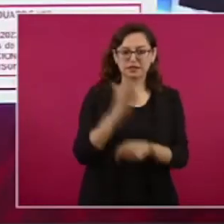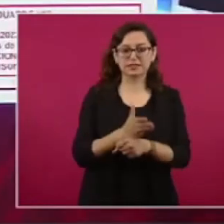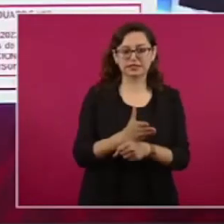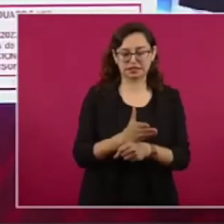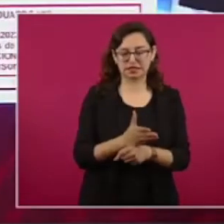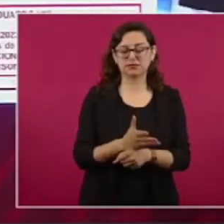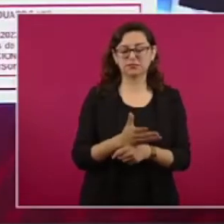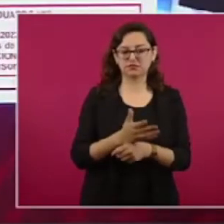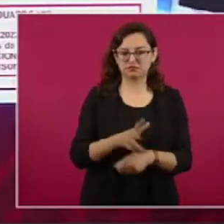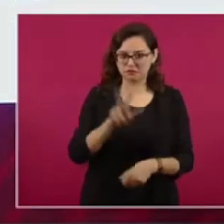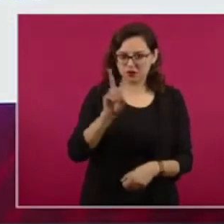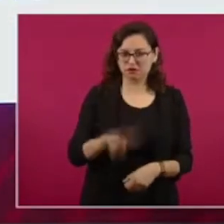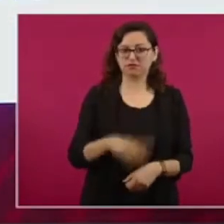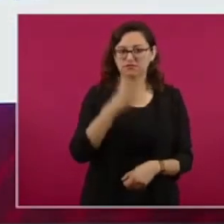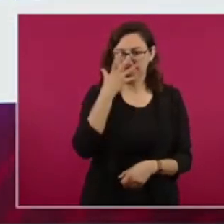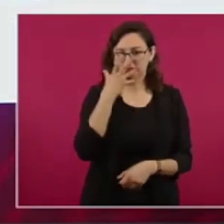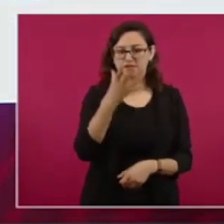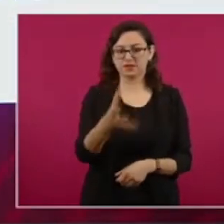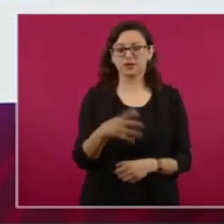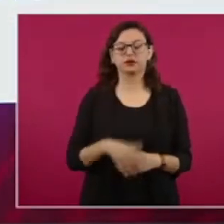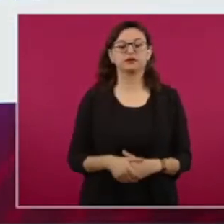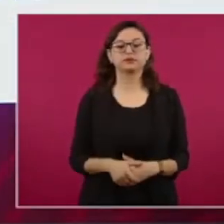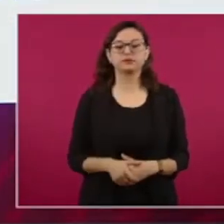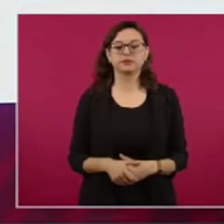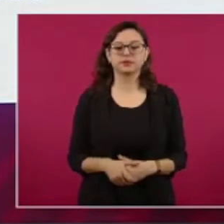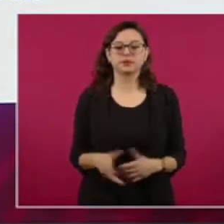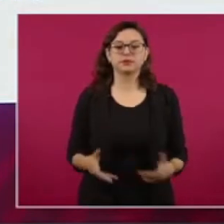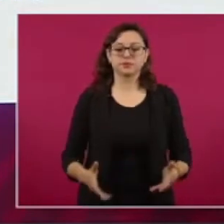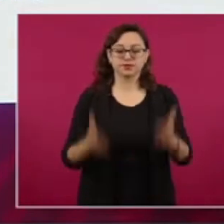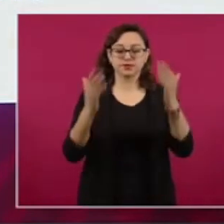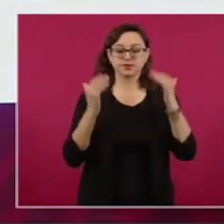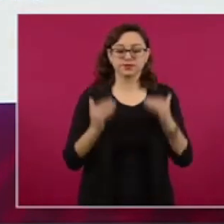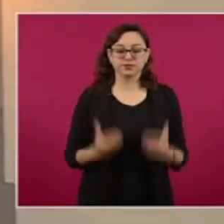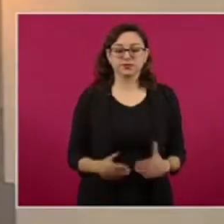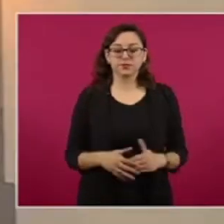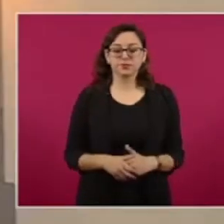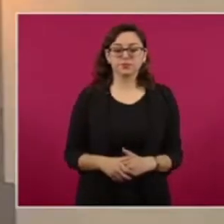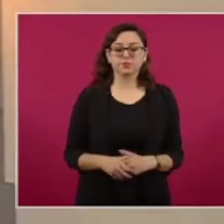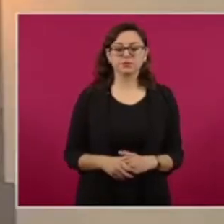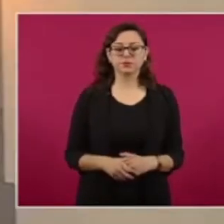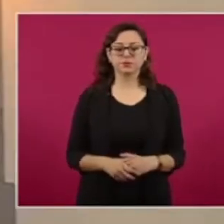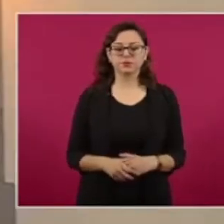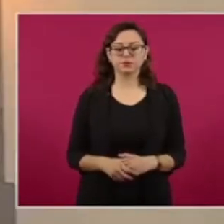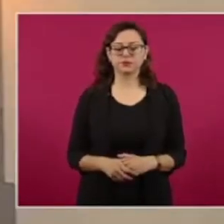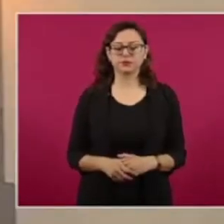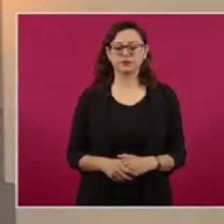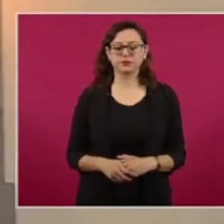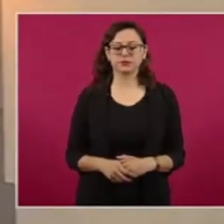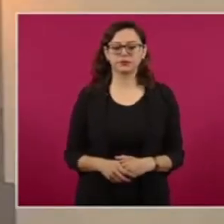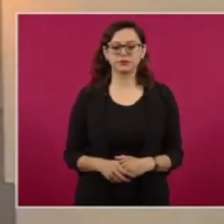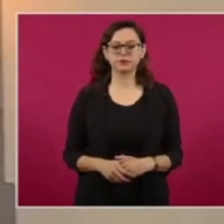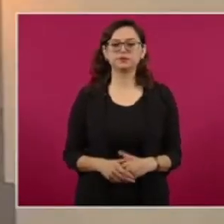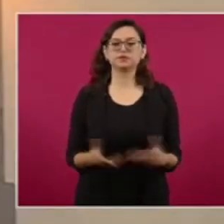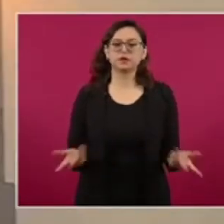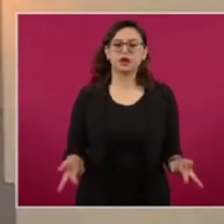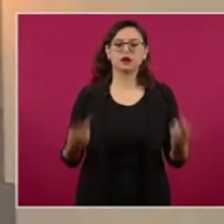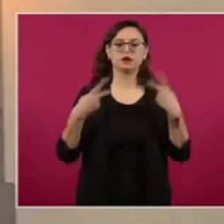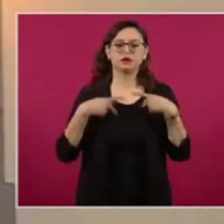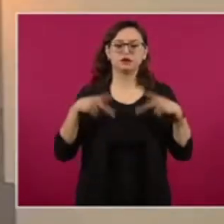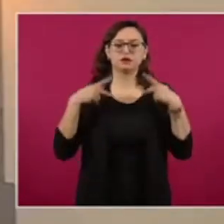crimen sin castigo. Siguiente. Dando cuenta del seguimiento de los casos de